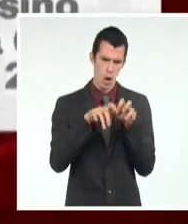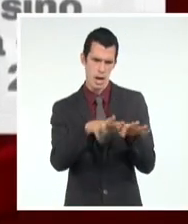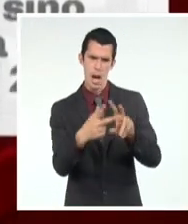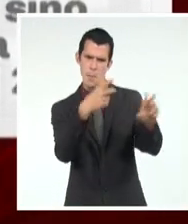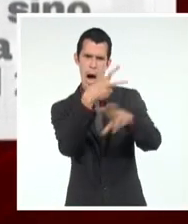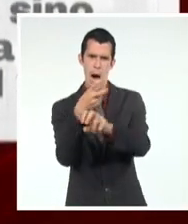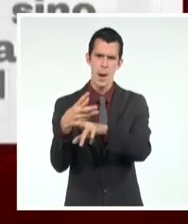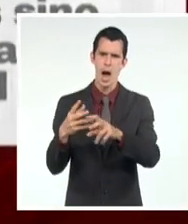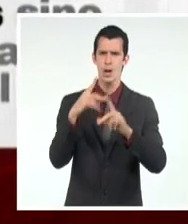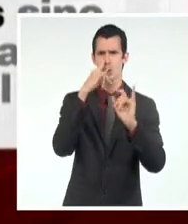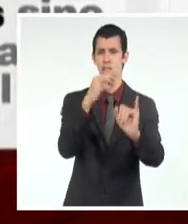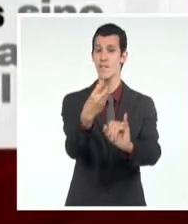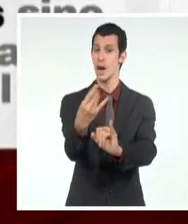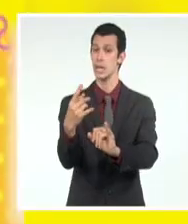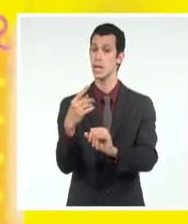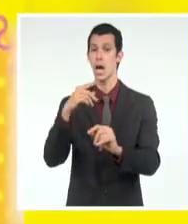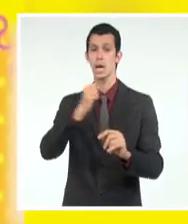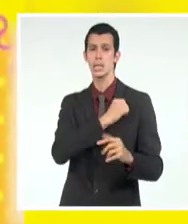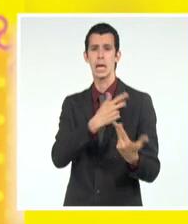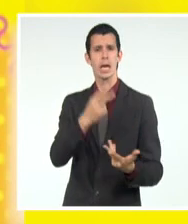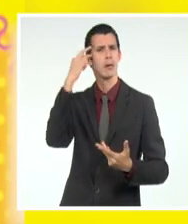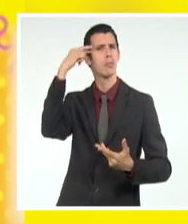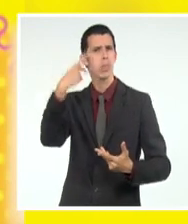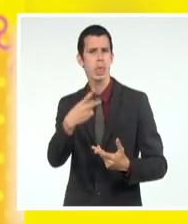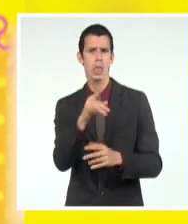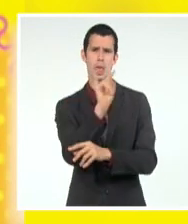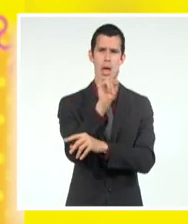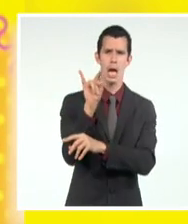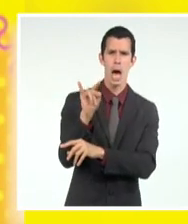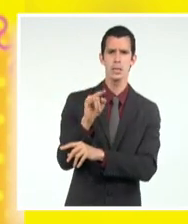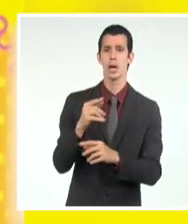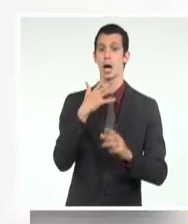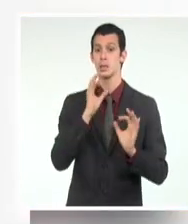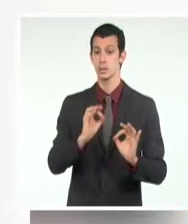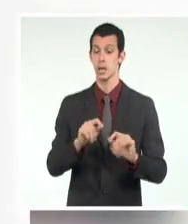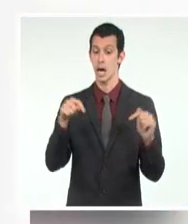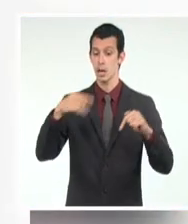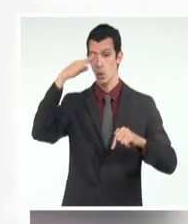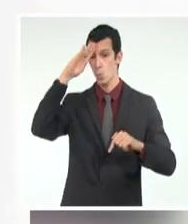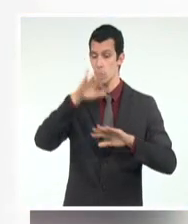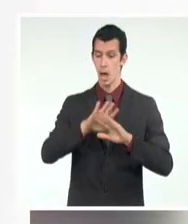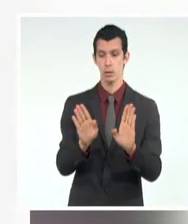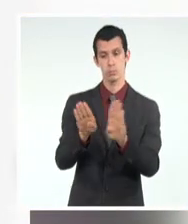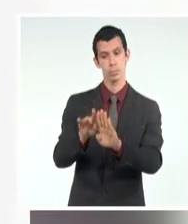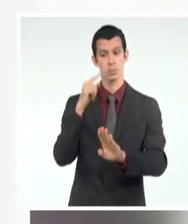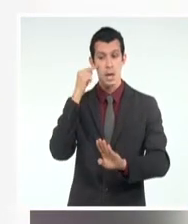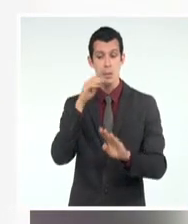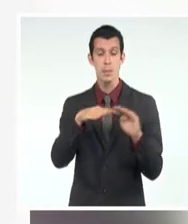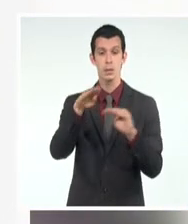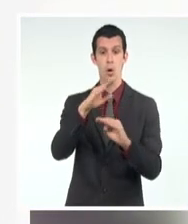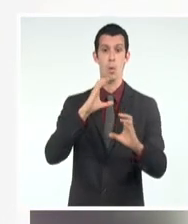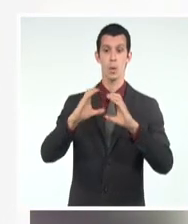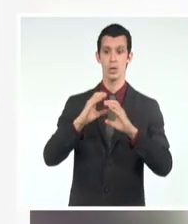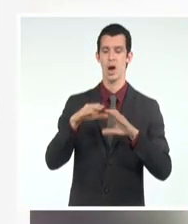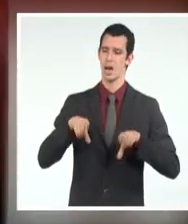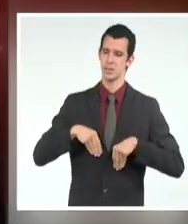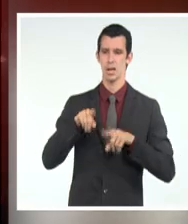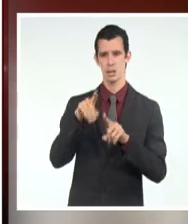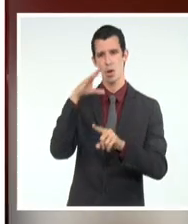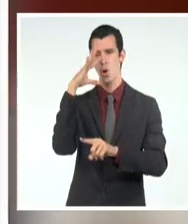intentan desestabilizar al país. La denuncia que realiza el Ministerio de Comunicaciones de Cuba reitera el rechazo a estas